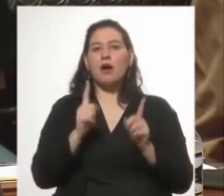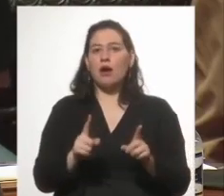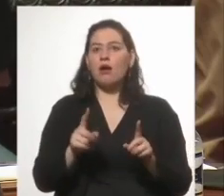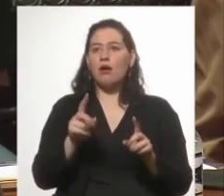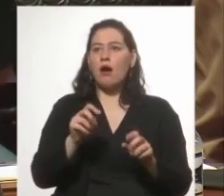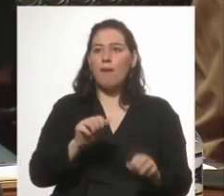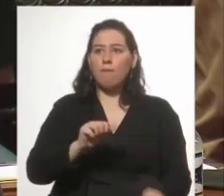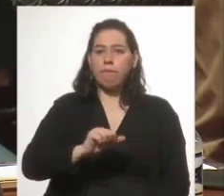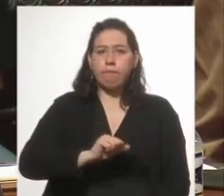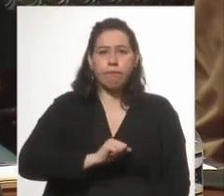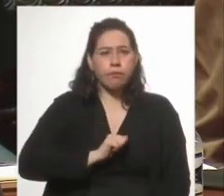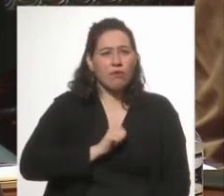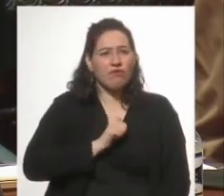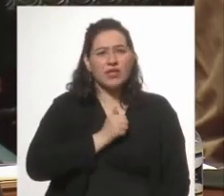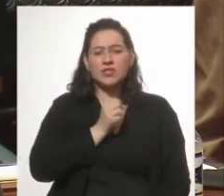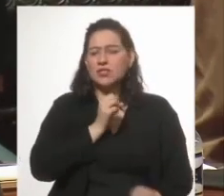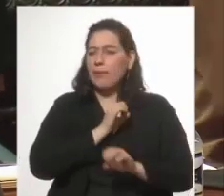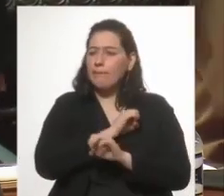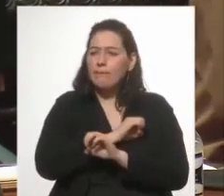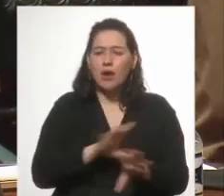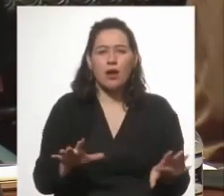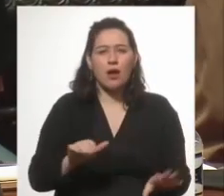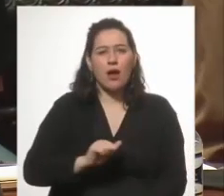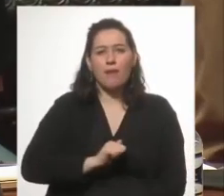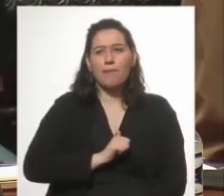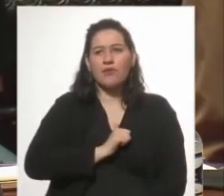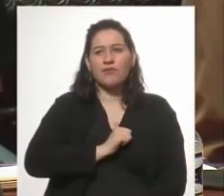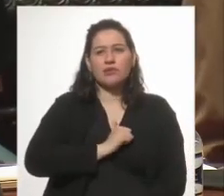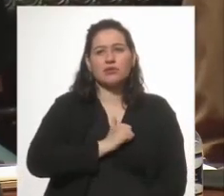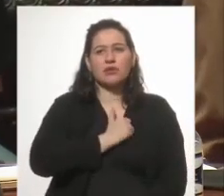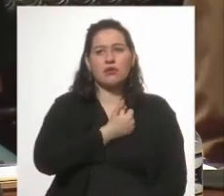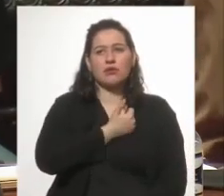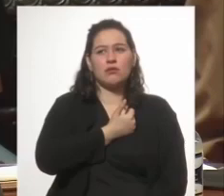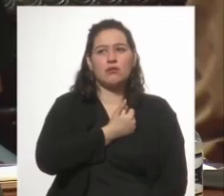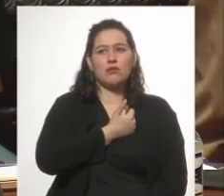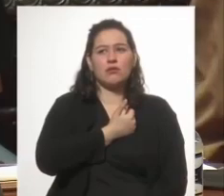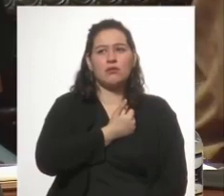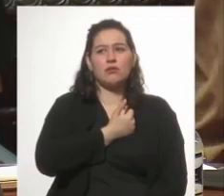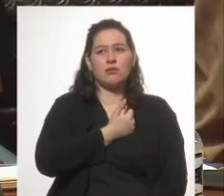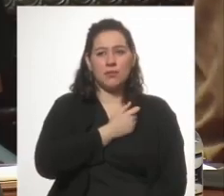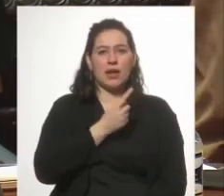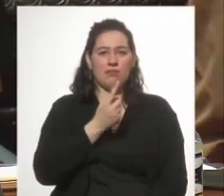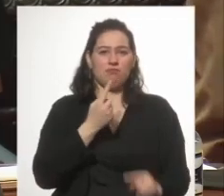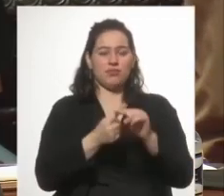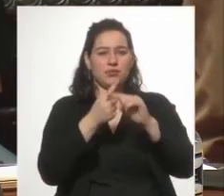utilizado miserablemente para obtener réditos políticos.